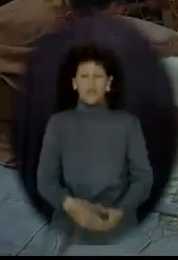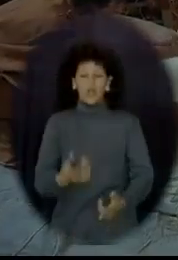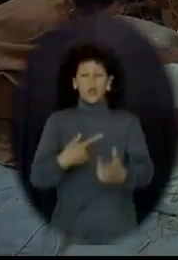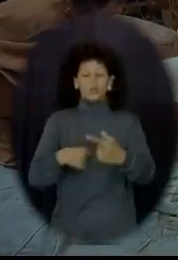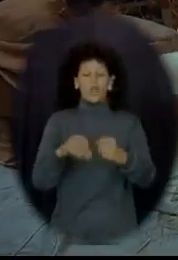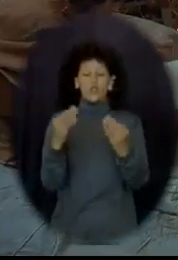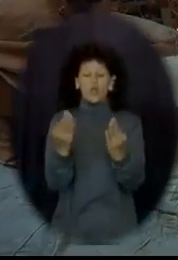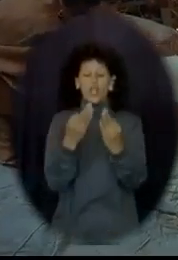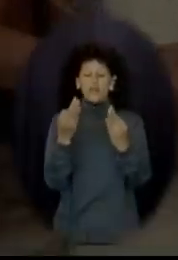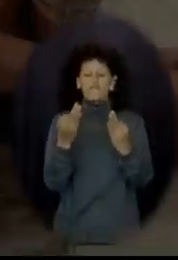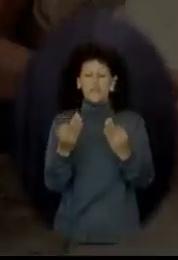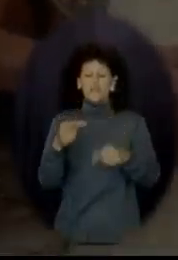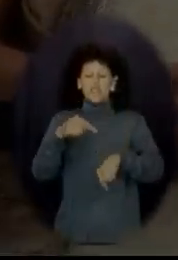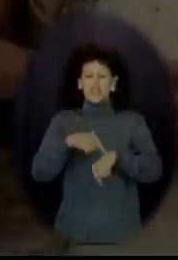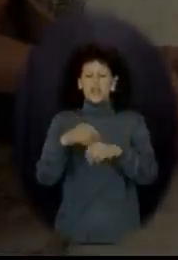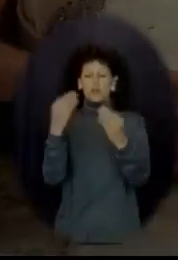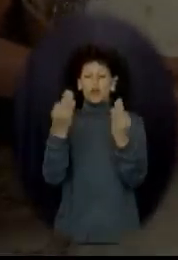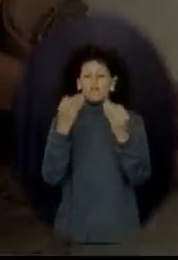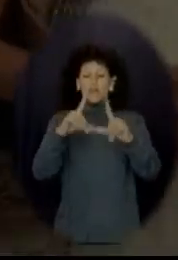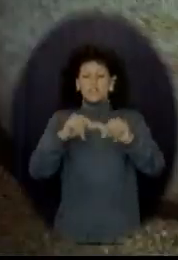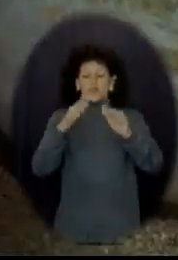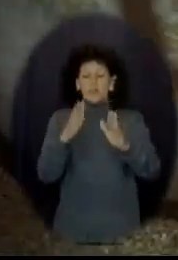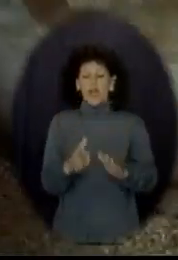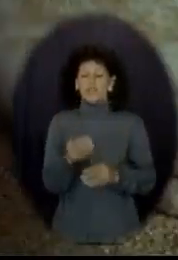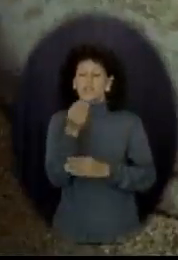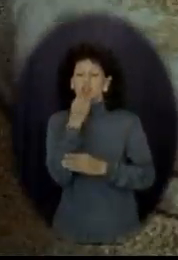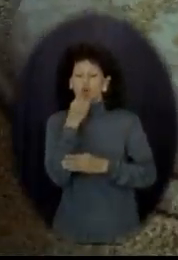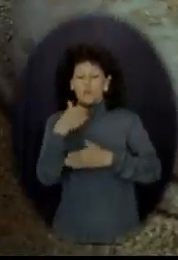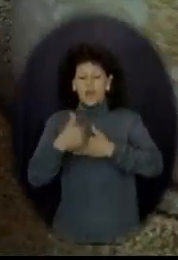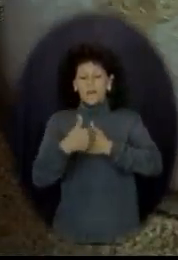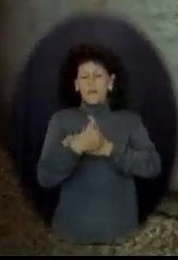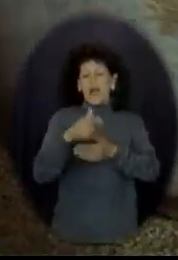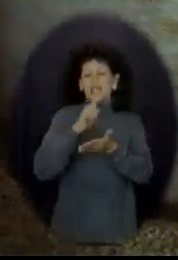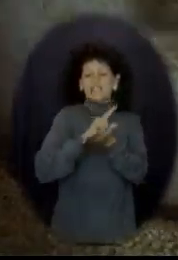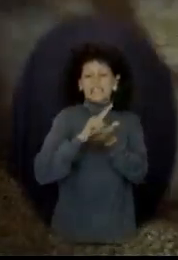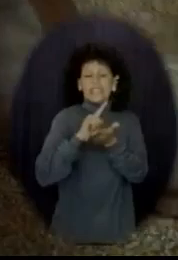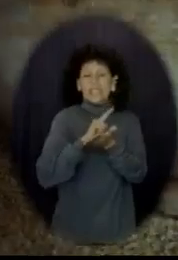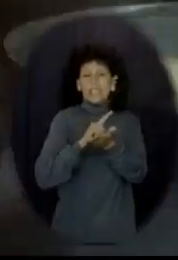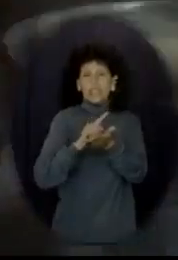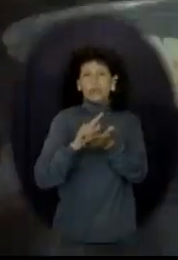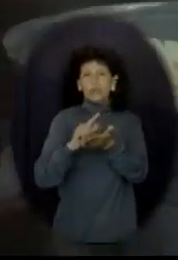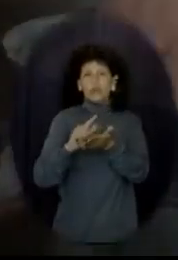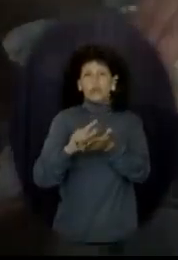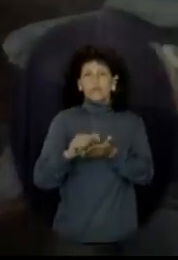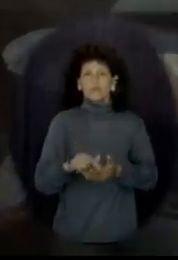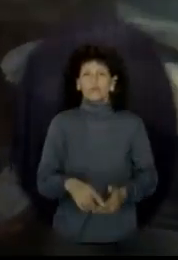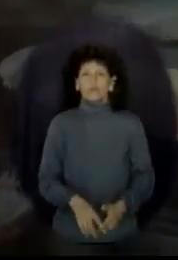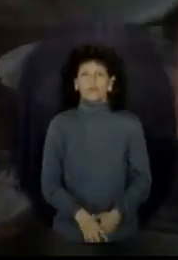Llegó el día de la fiesta de Pascua, en que se comía pan sin levadura.